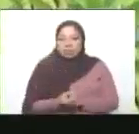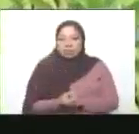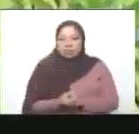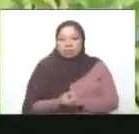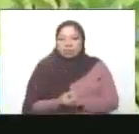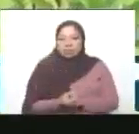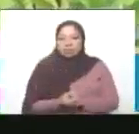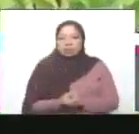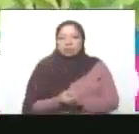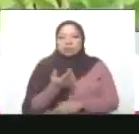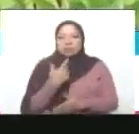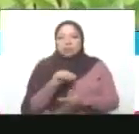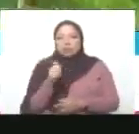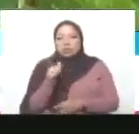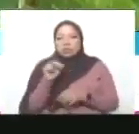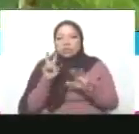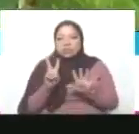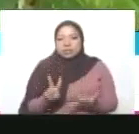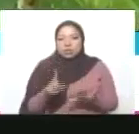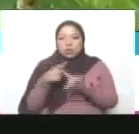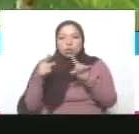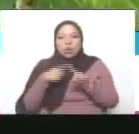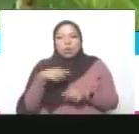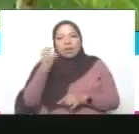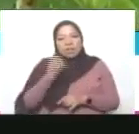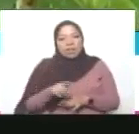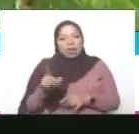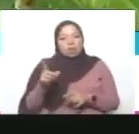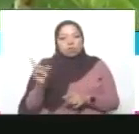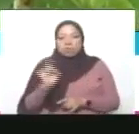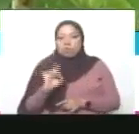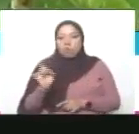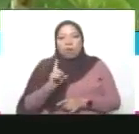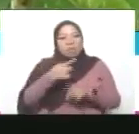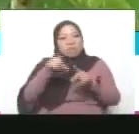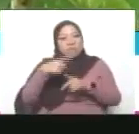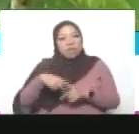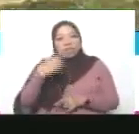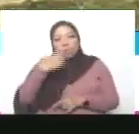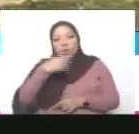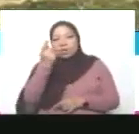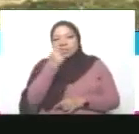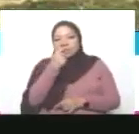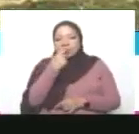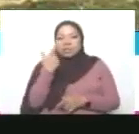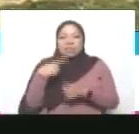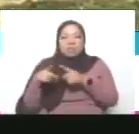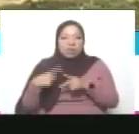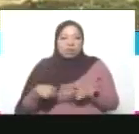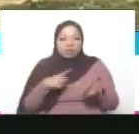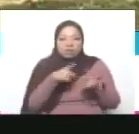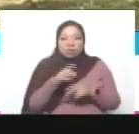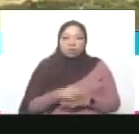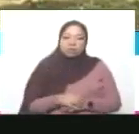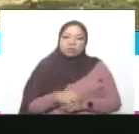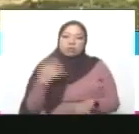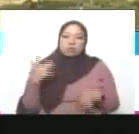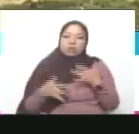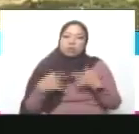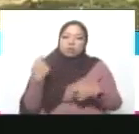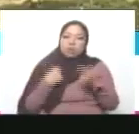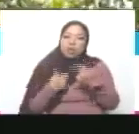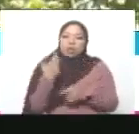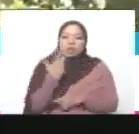y contamos con 16 variedades que ningún estado lo tiene. Nosotros producimos 16 variedades de aguacate y hemos logrado exportar